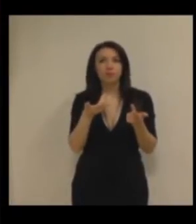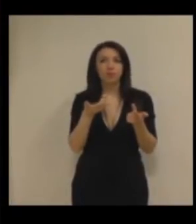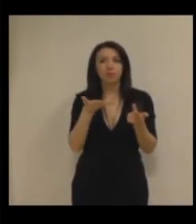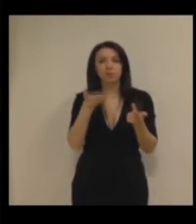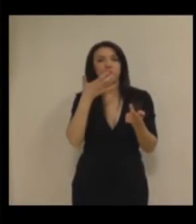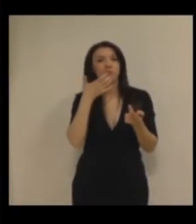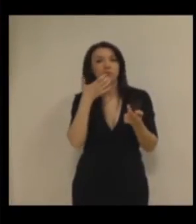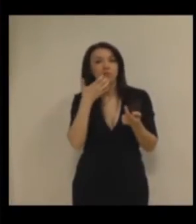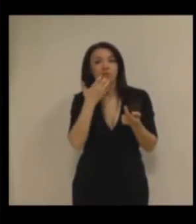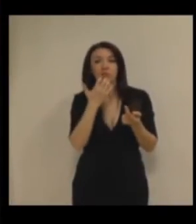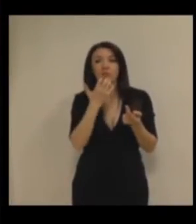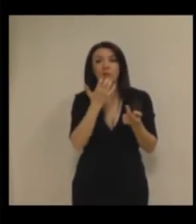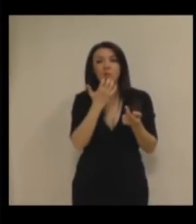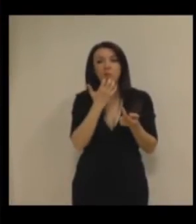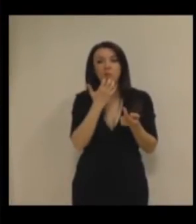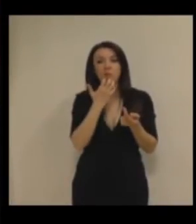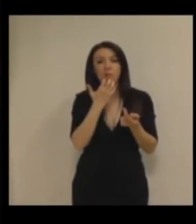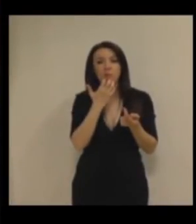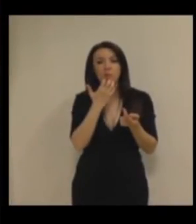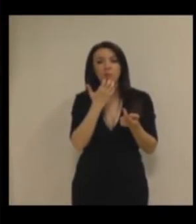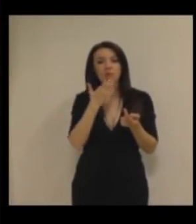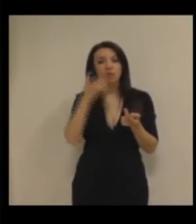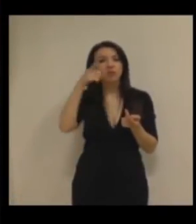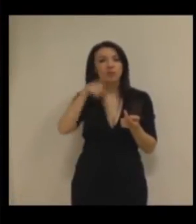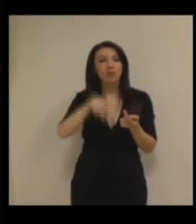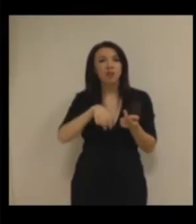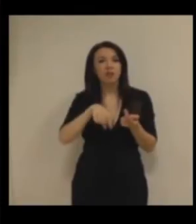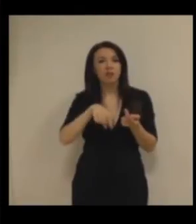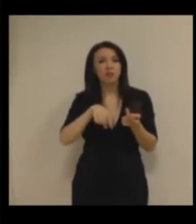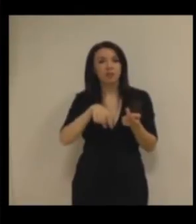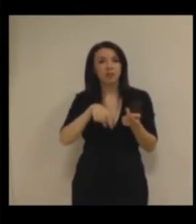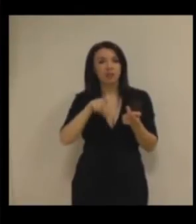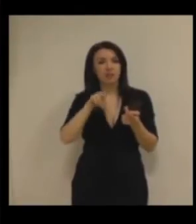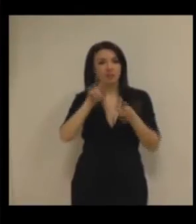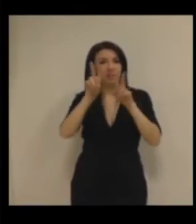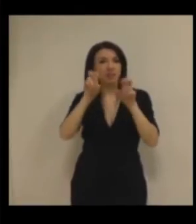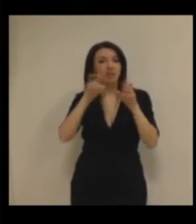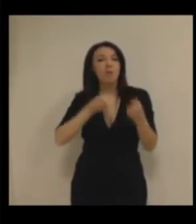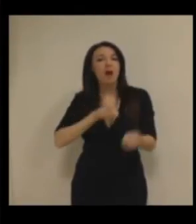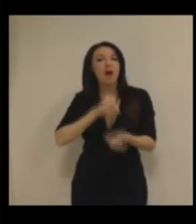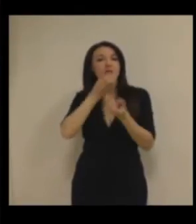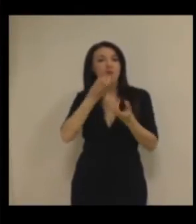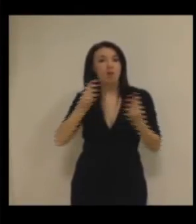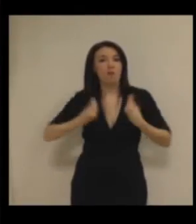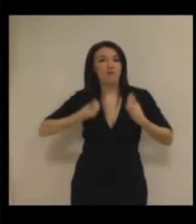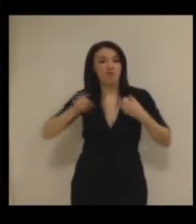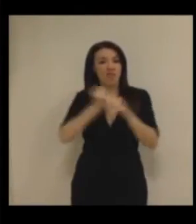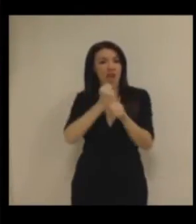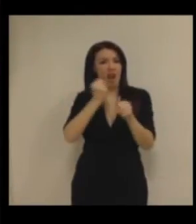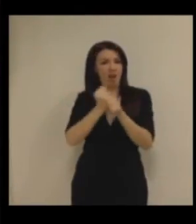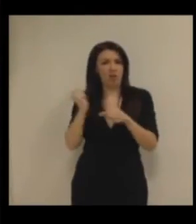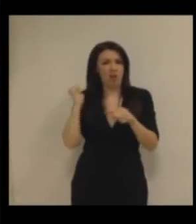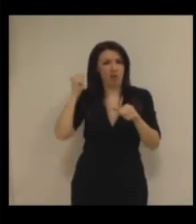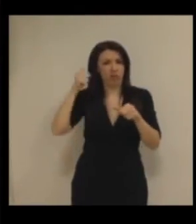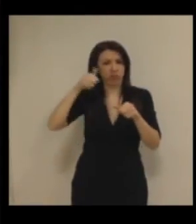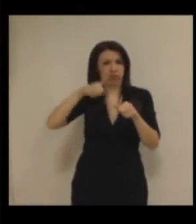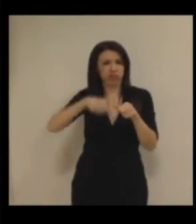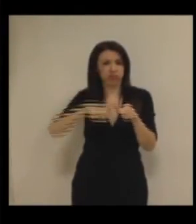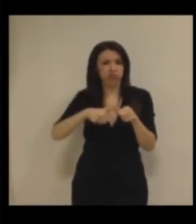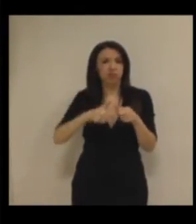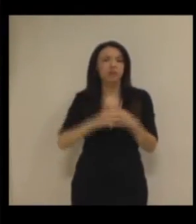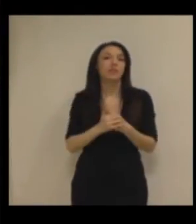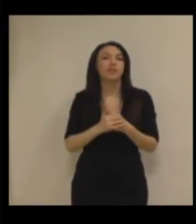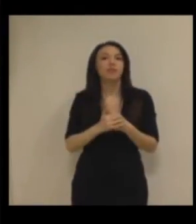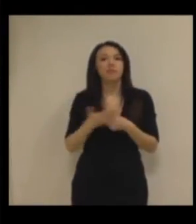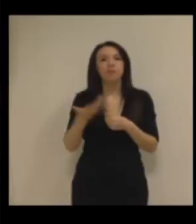Por ejemplo, tenemos por ahí también para lo que es el informe de vida laboral. Tenemos en este momento